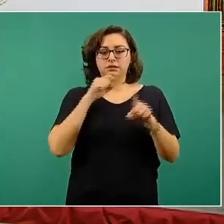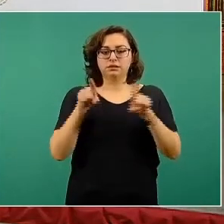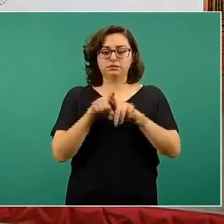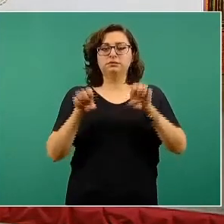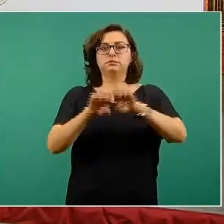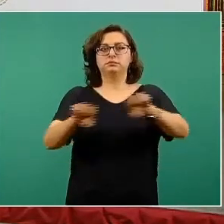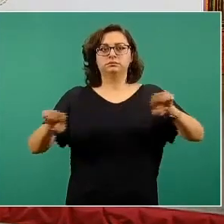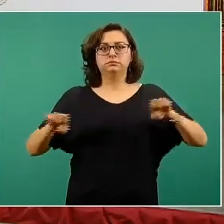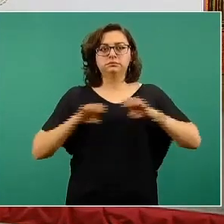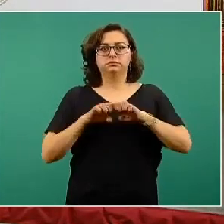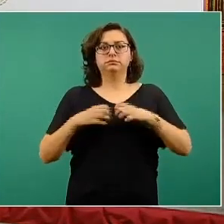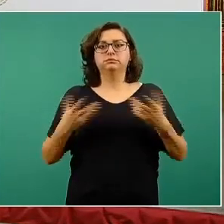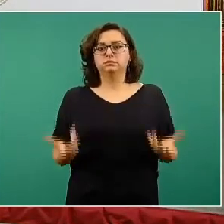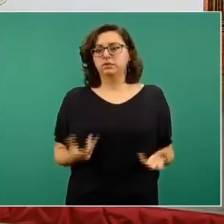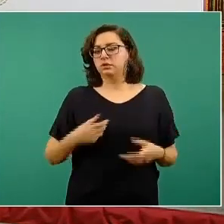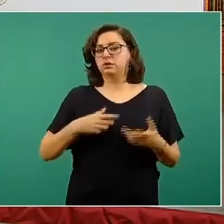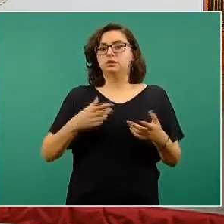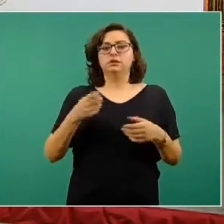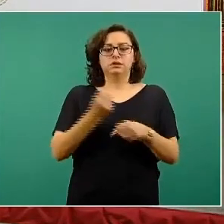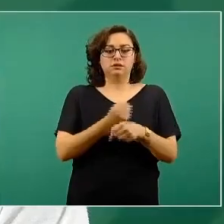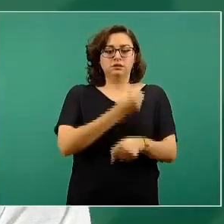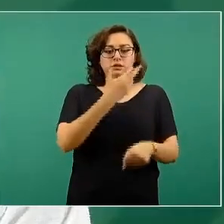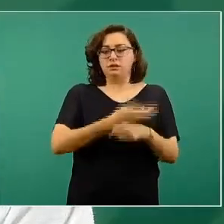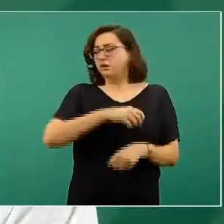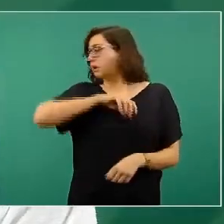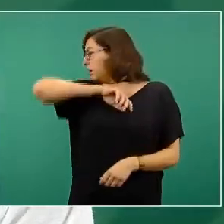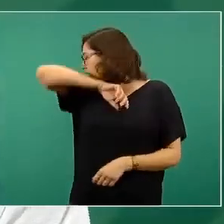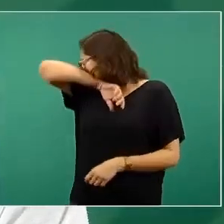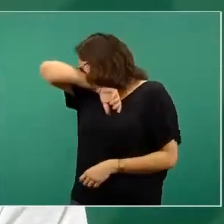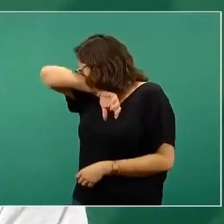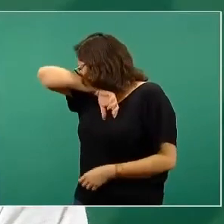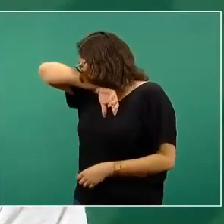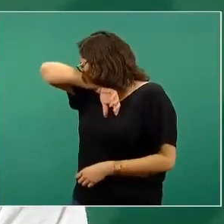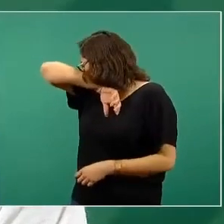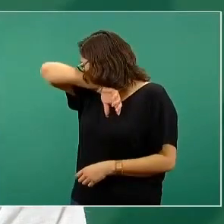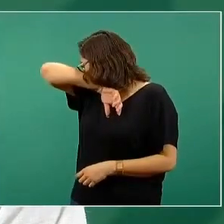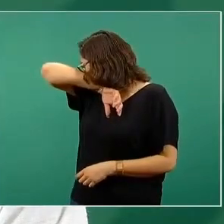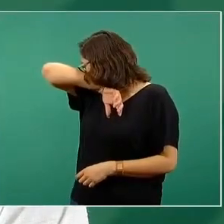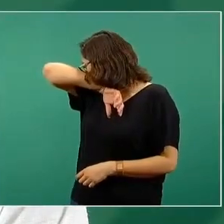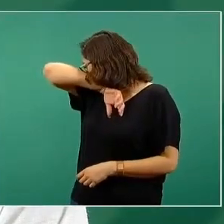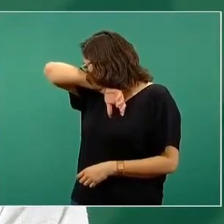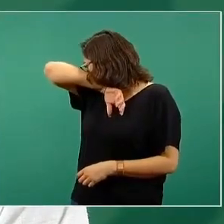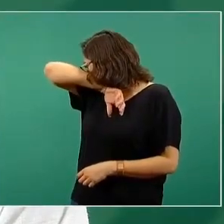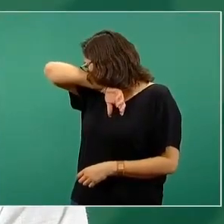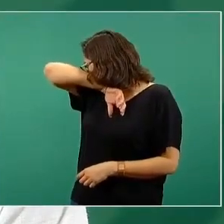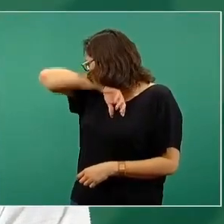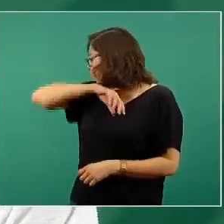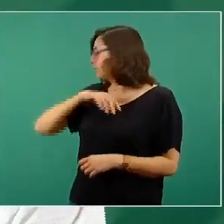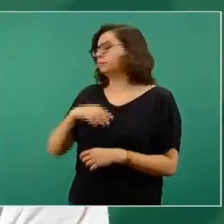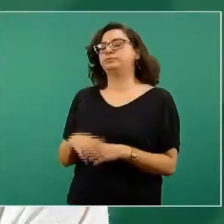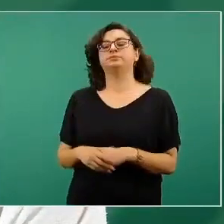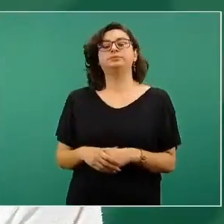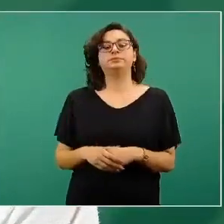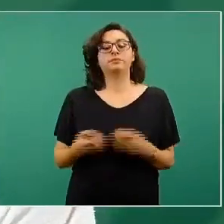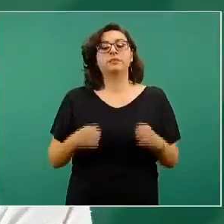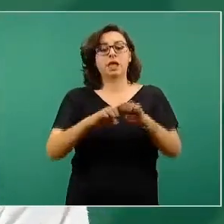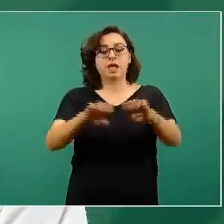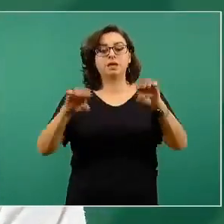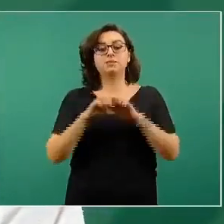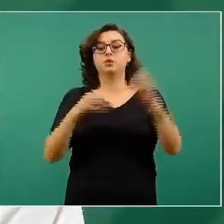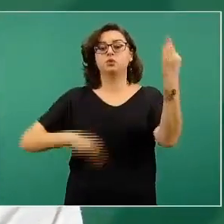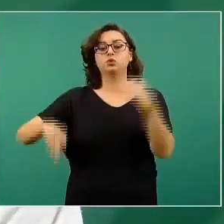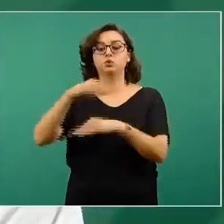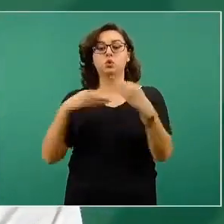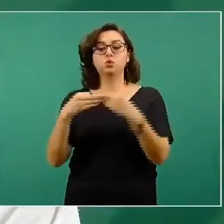que estamos involucrados, no solamente la Secretaría de Salud, sino todo el gabinete que está involucrado en este tema. Destaco